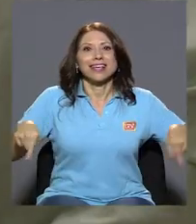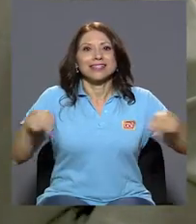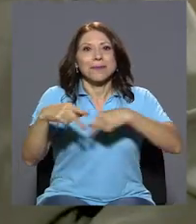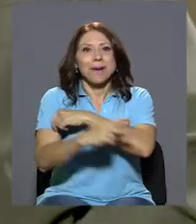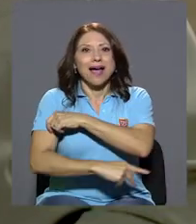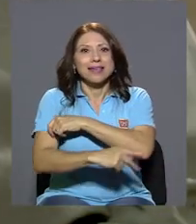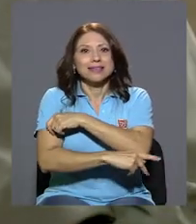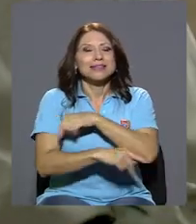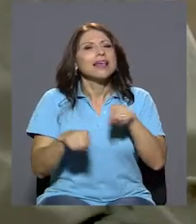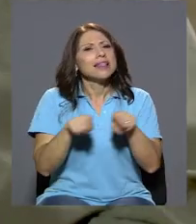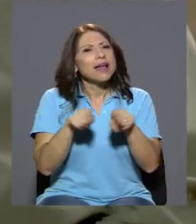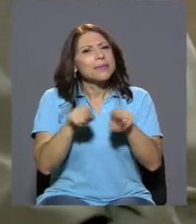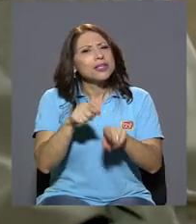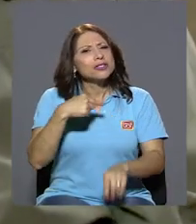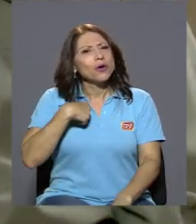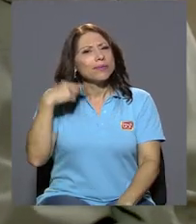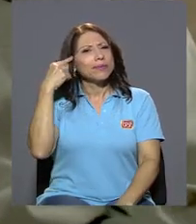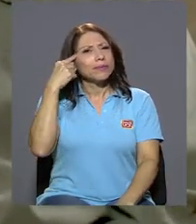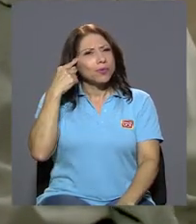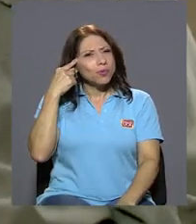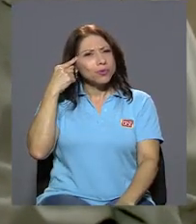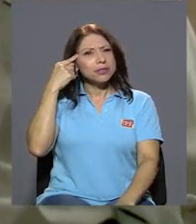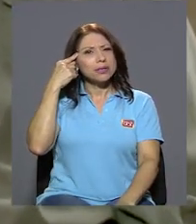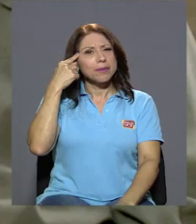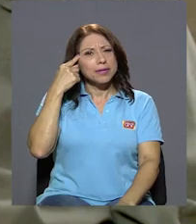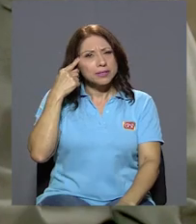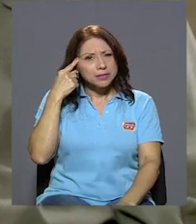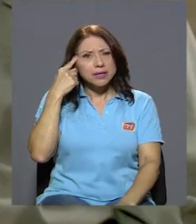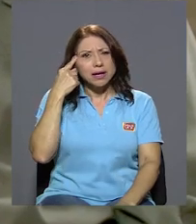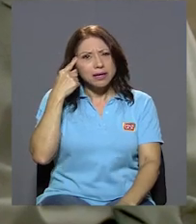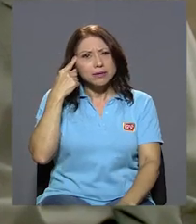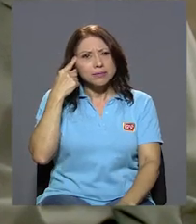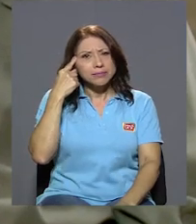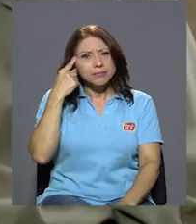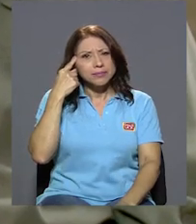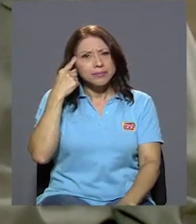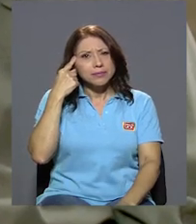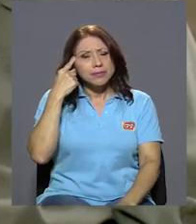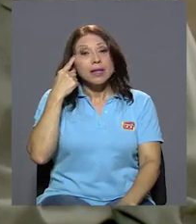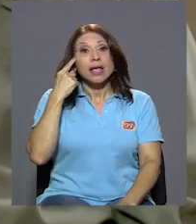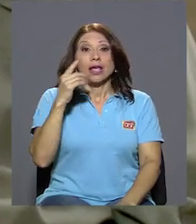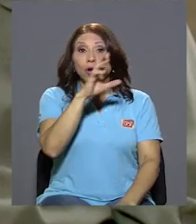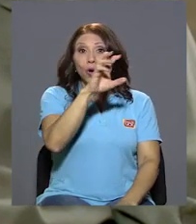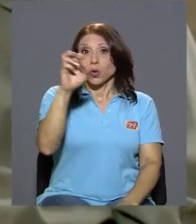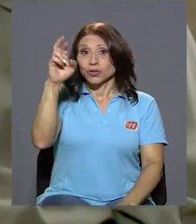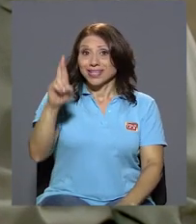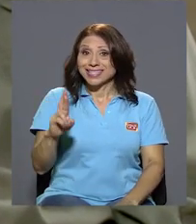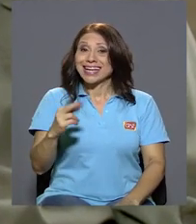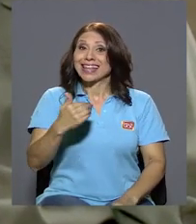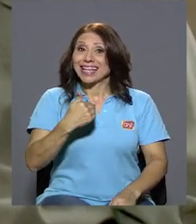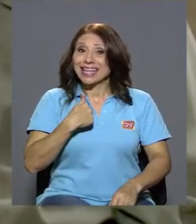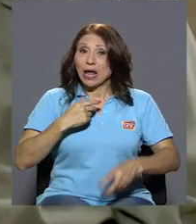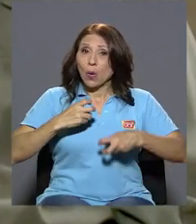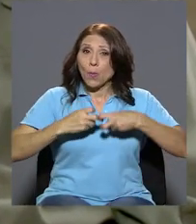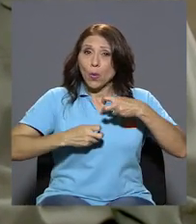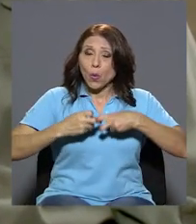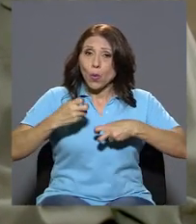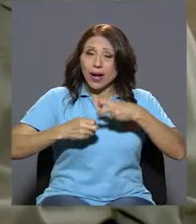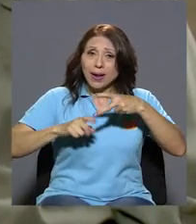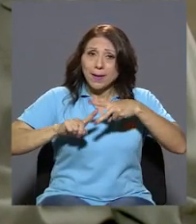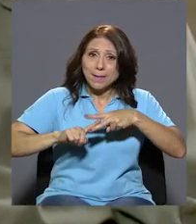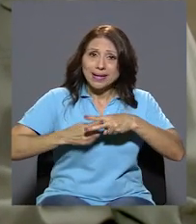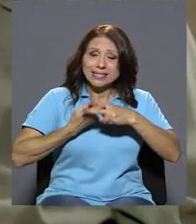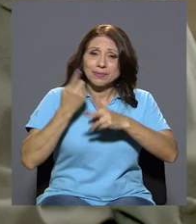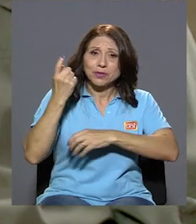y además me puse a pensar el problema que costa rica tenía a principios